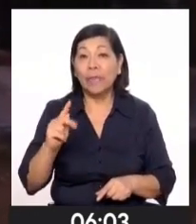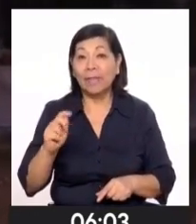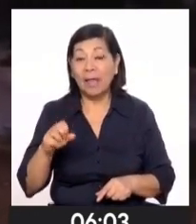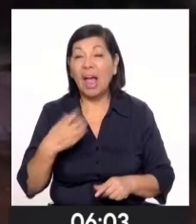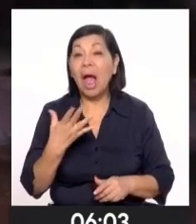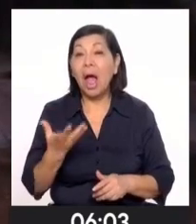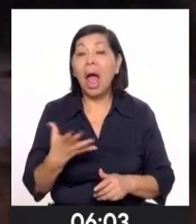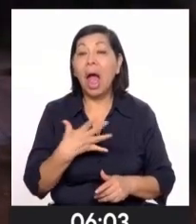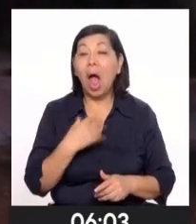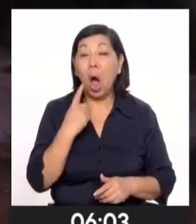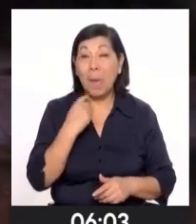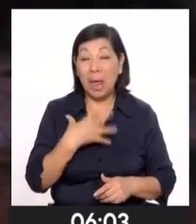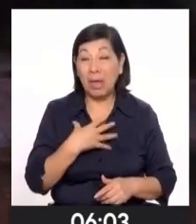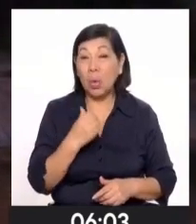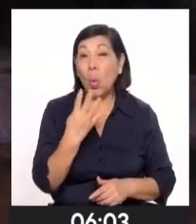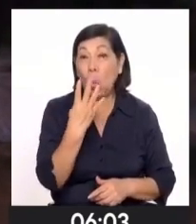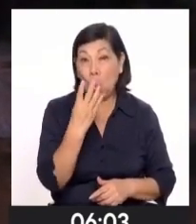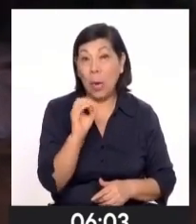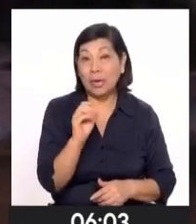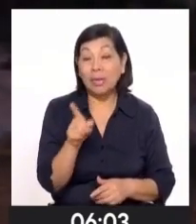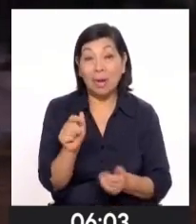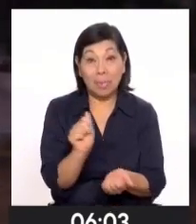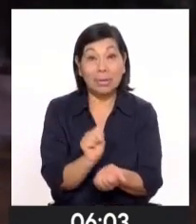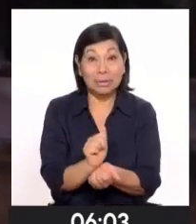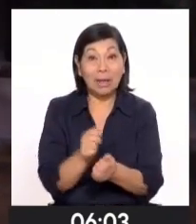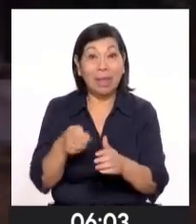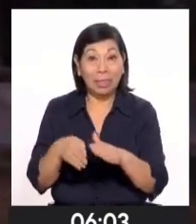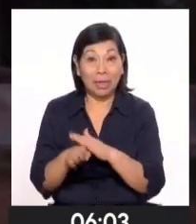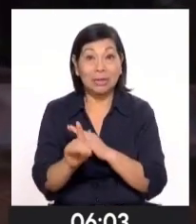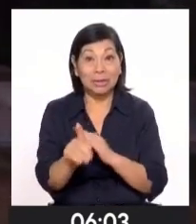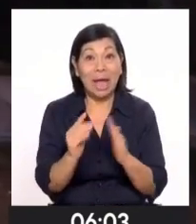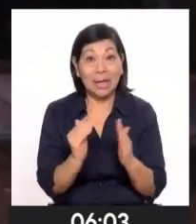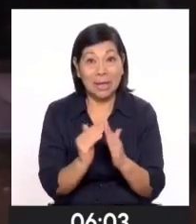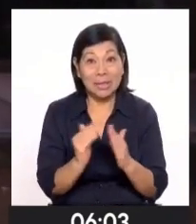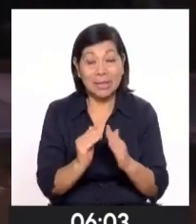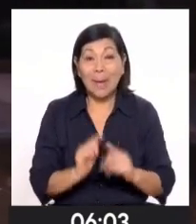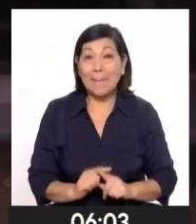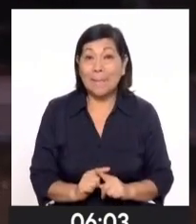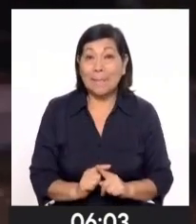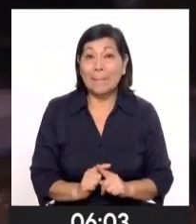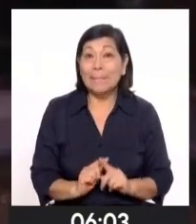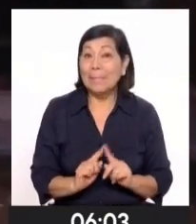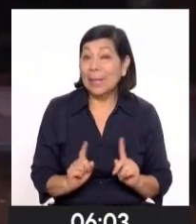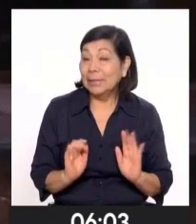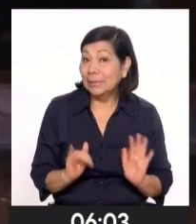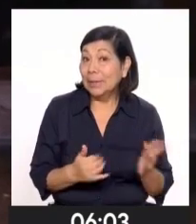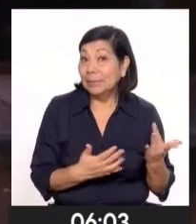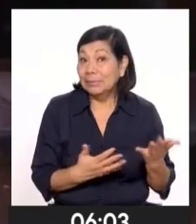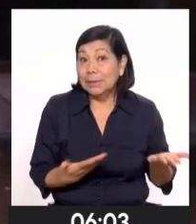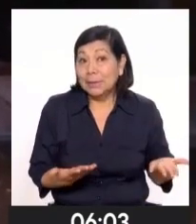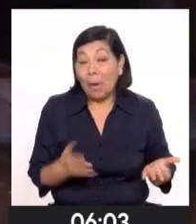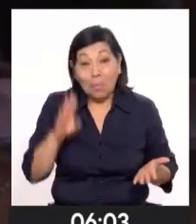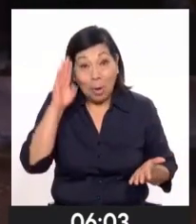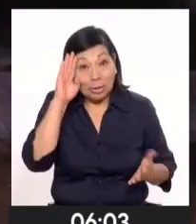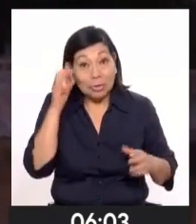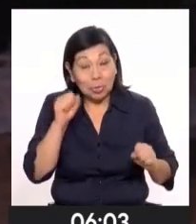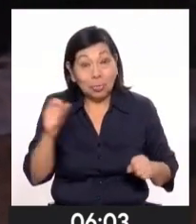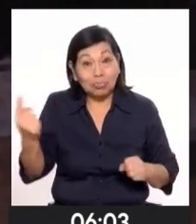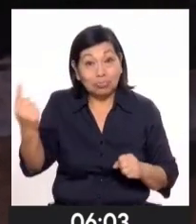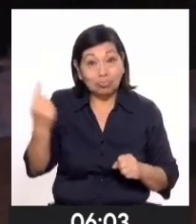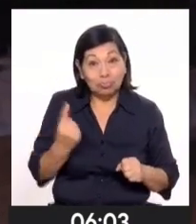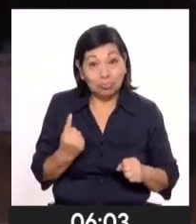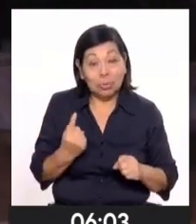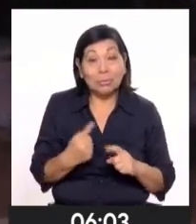años. Él sería la persona detenida que se encuentra al interior de esta vivienda. Estamos esperando que la policía nos pueda dar